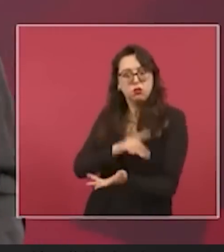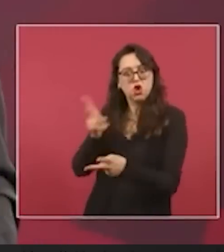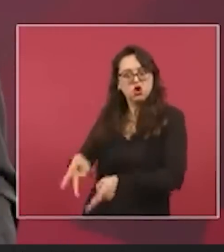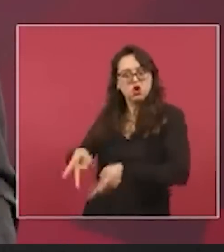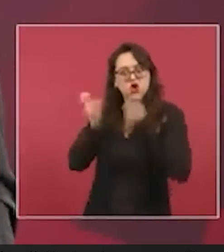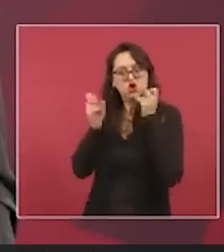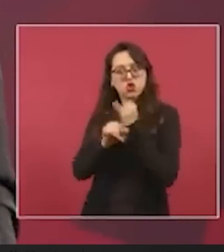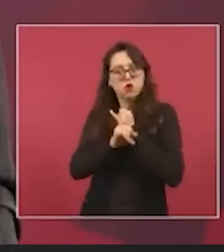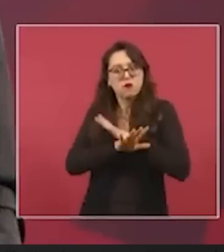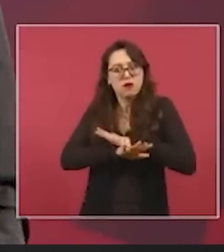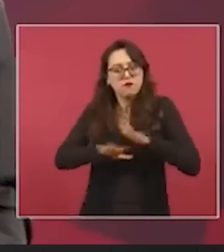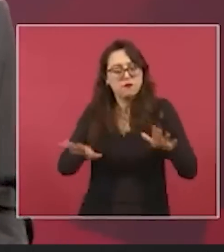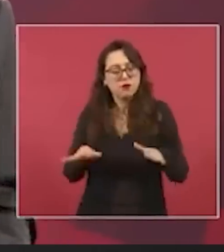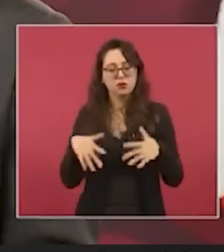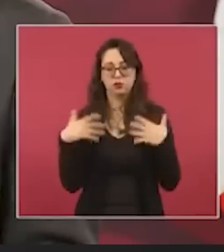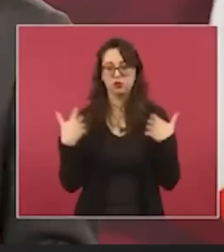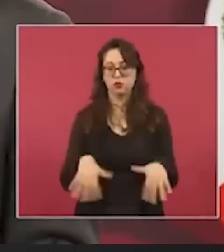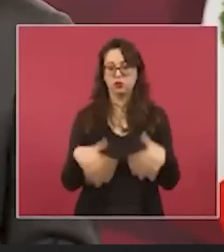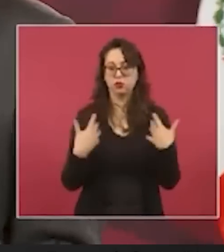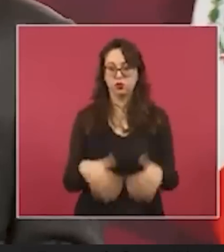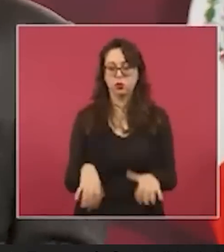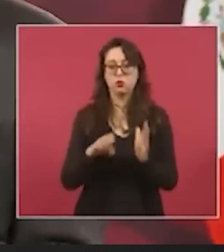Aquí no los vamos